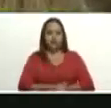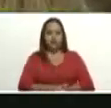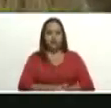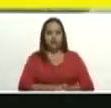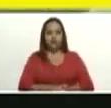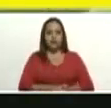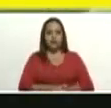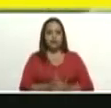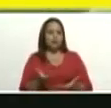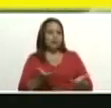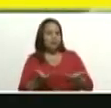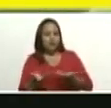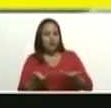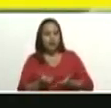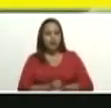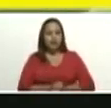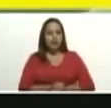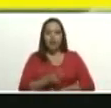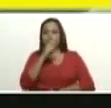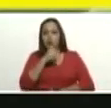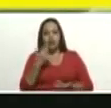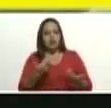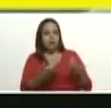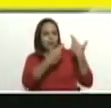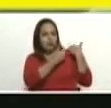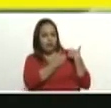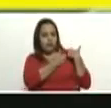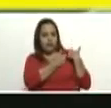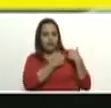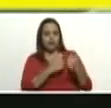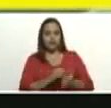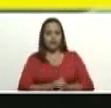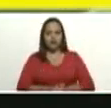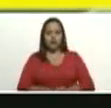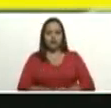que no tiene responsabilidad